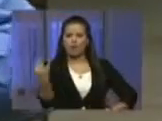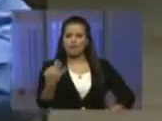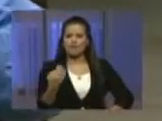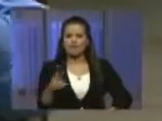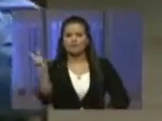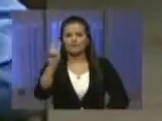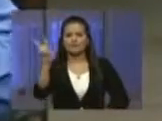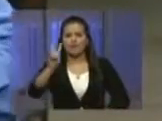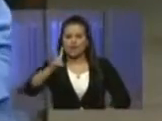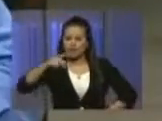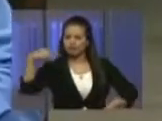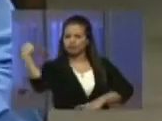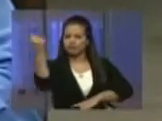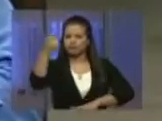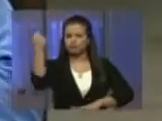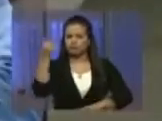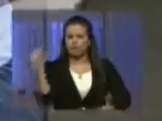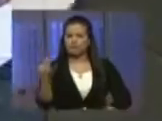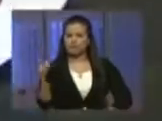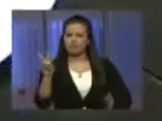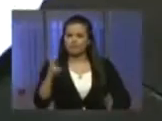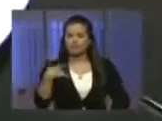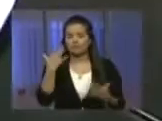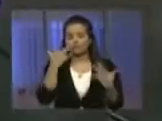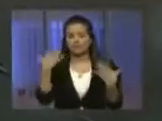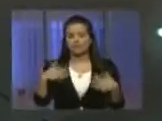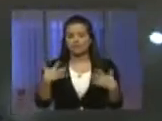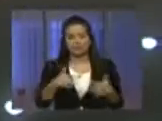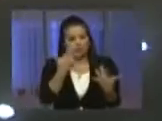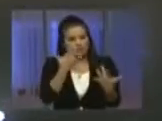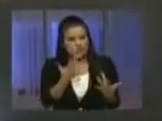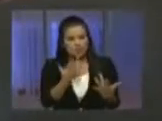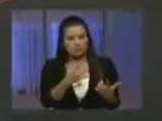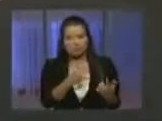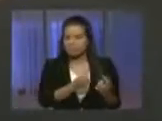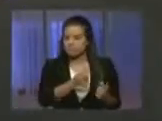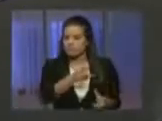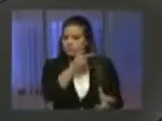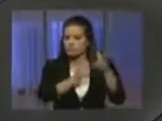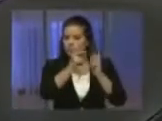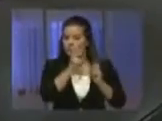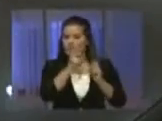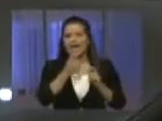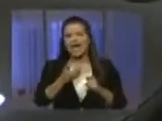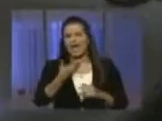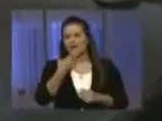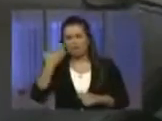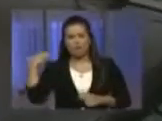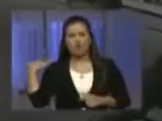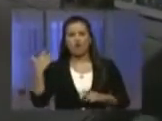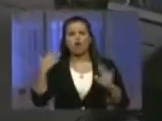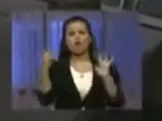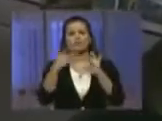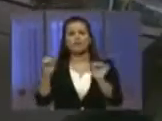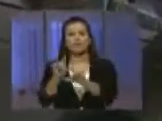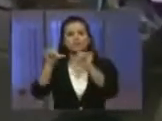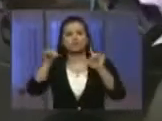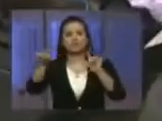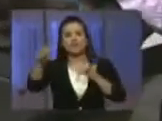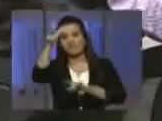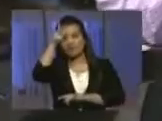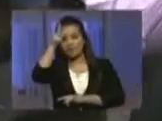ree del Llano es impresionante Cómo empieza a florecer en estos días teníamos un pase a coro y hasta el alcalde coro